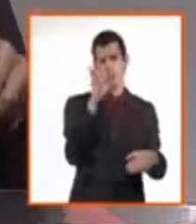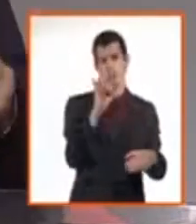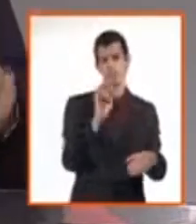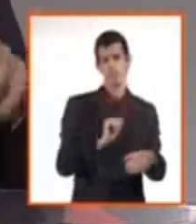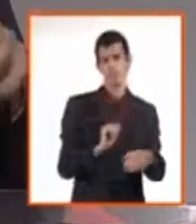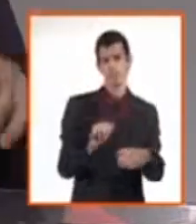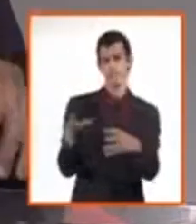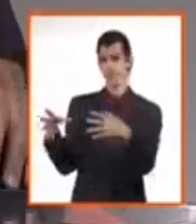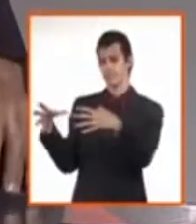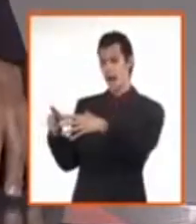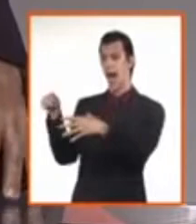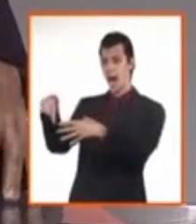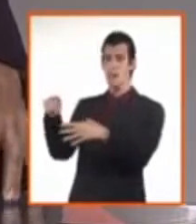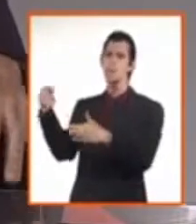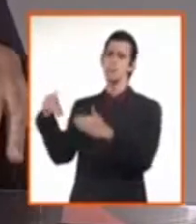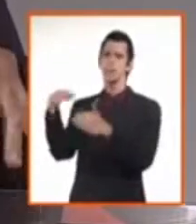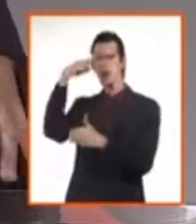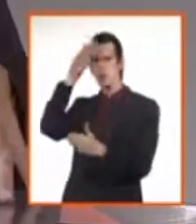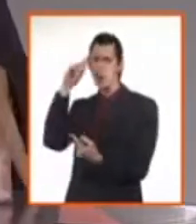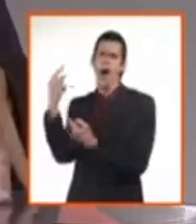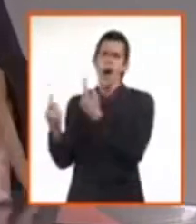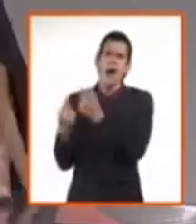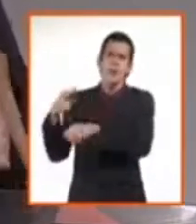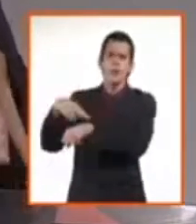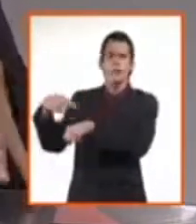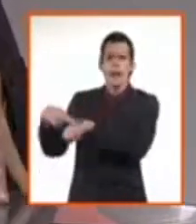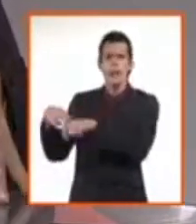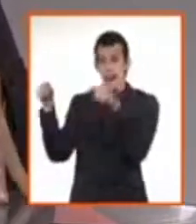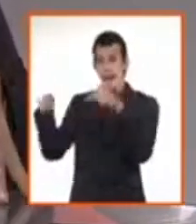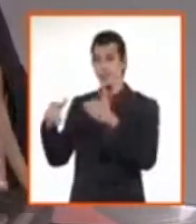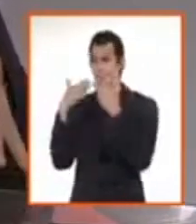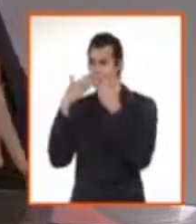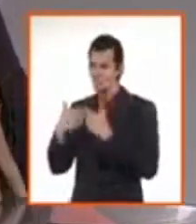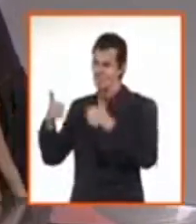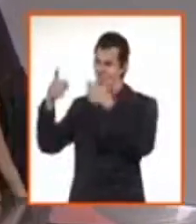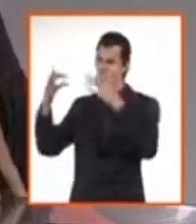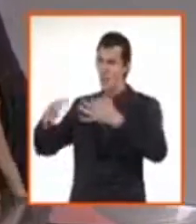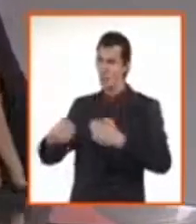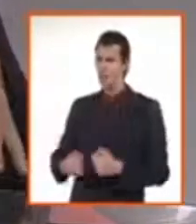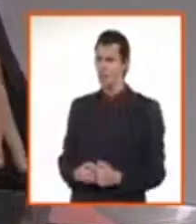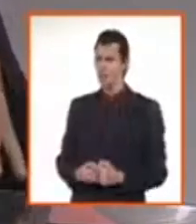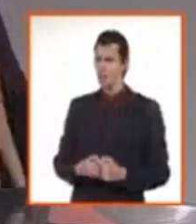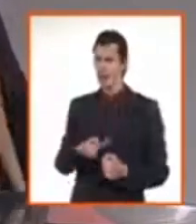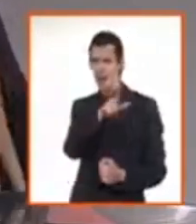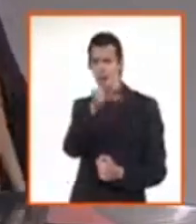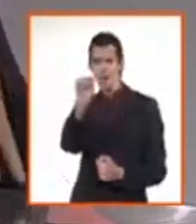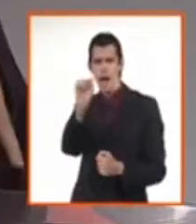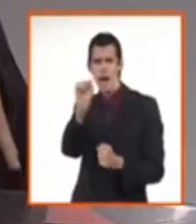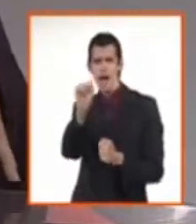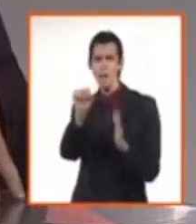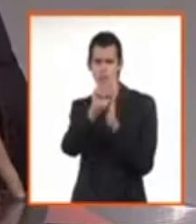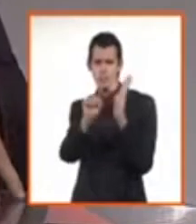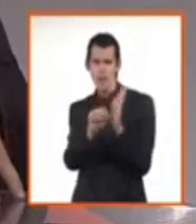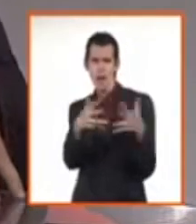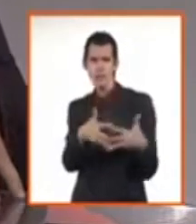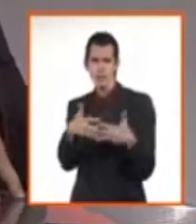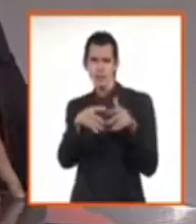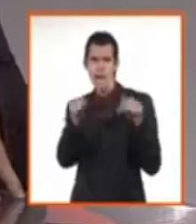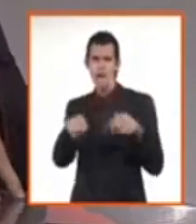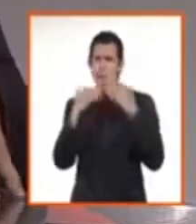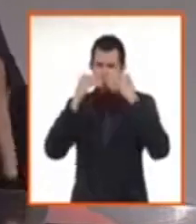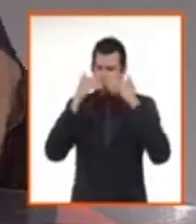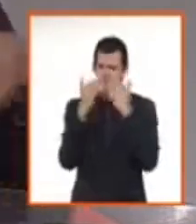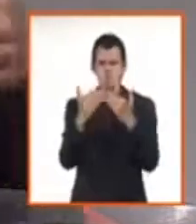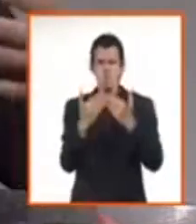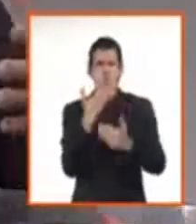cosas demostró que hay hay un sector de esa población de ese país preocupado y sensibilizado con